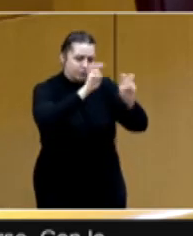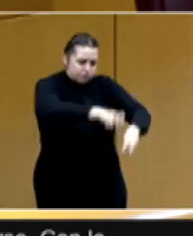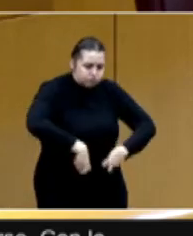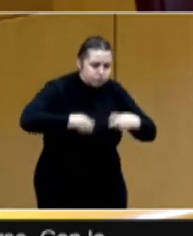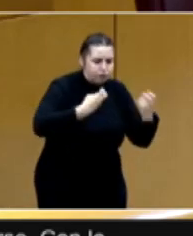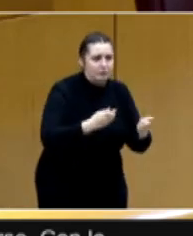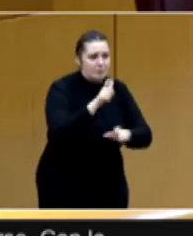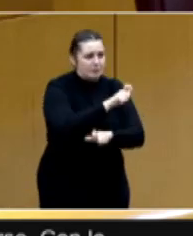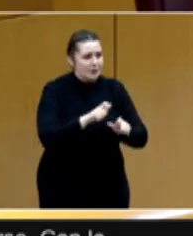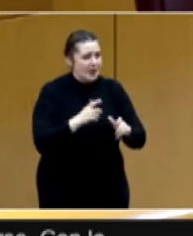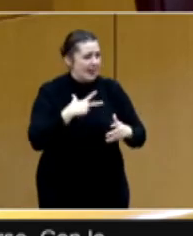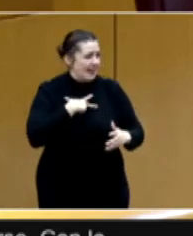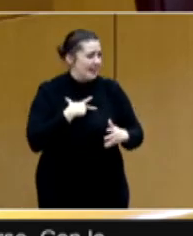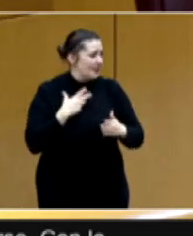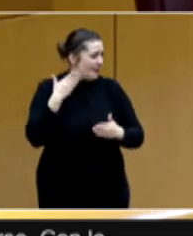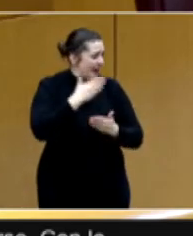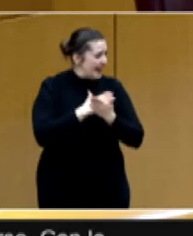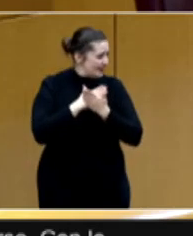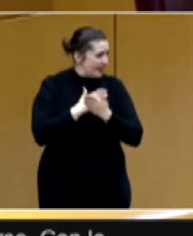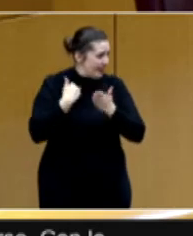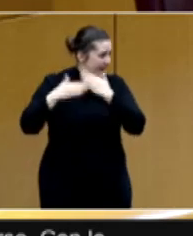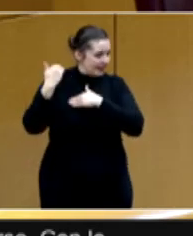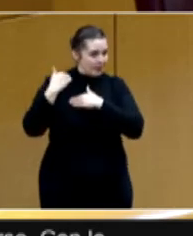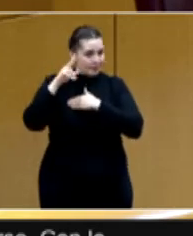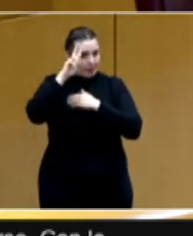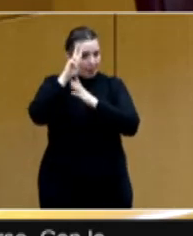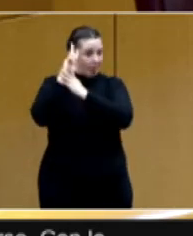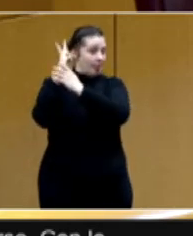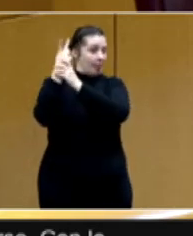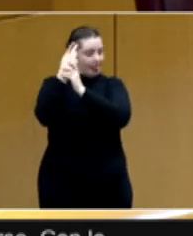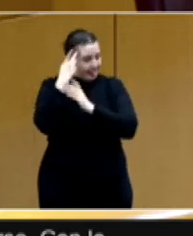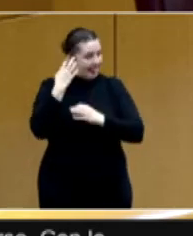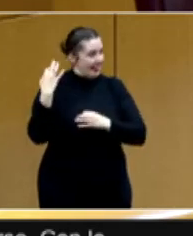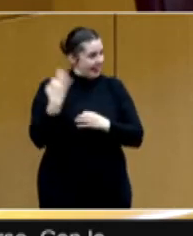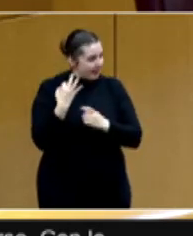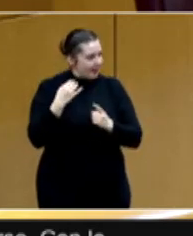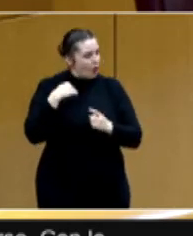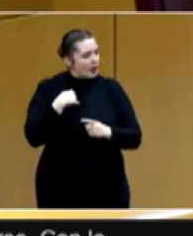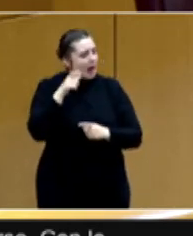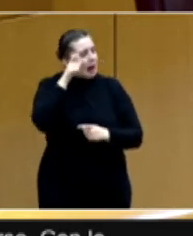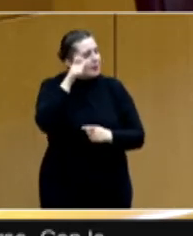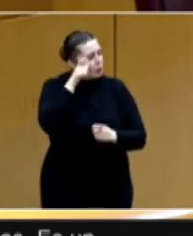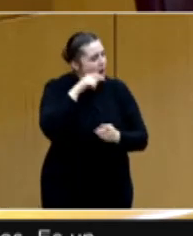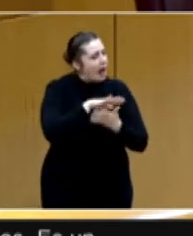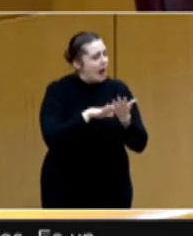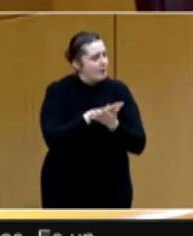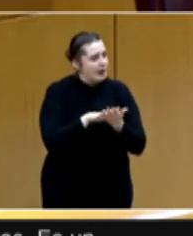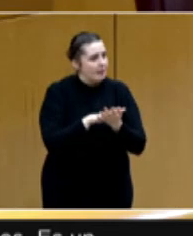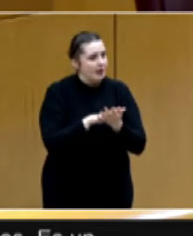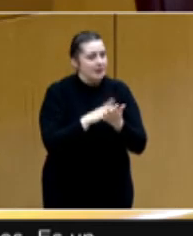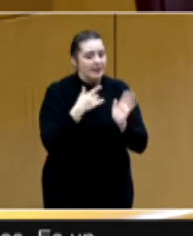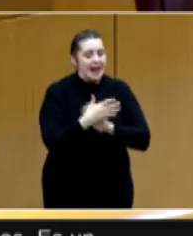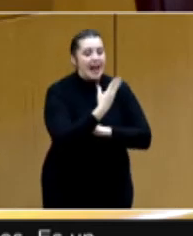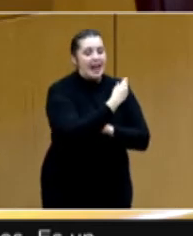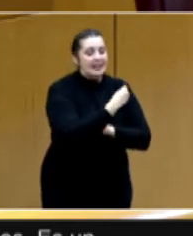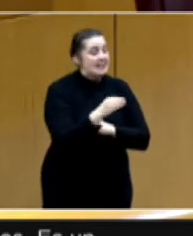todos los que hemos estudiado derecho esta mañana comentaban creo que ha sido Alberto Durán que ya los chavales como